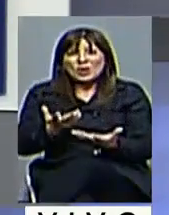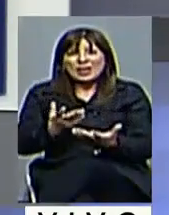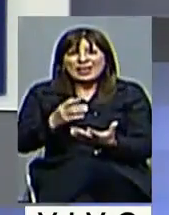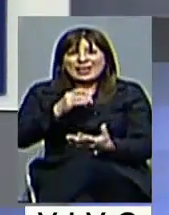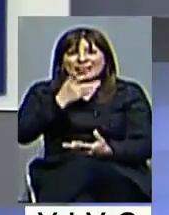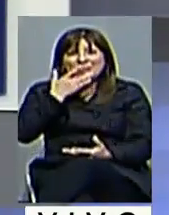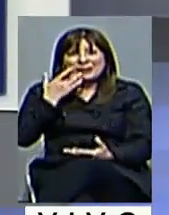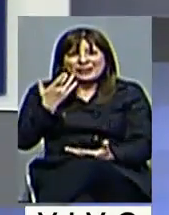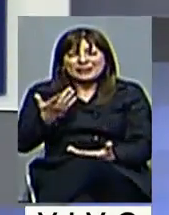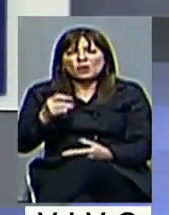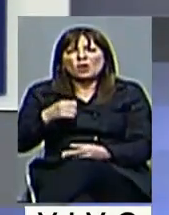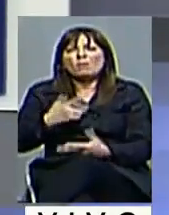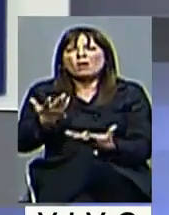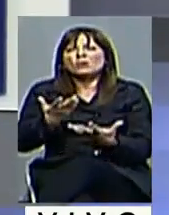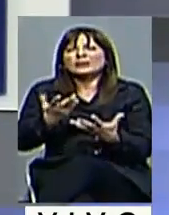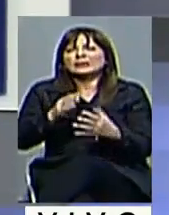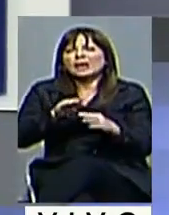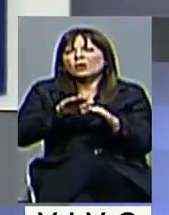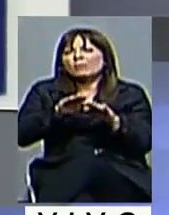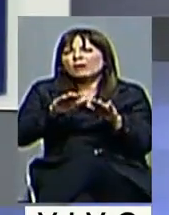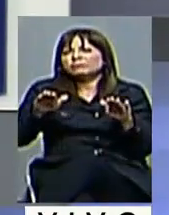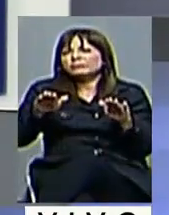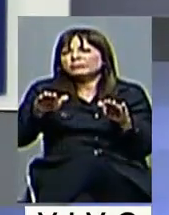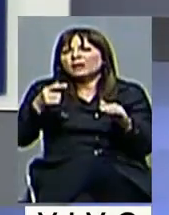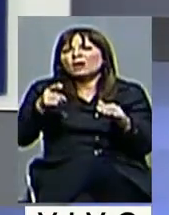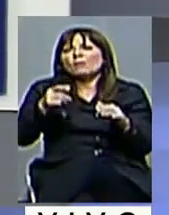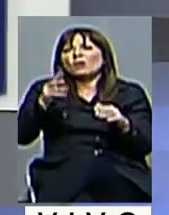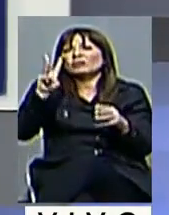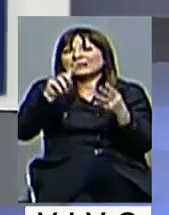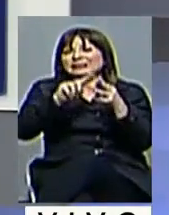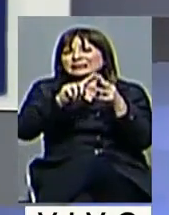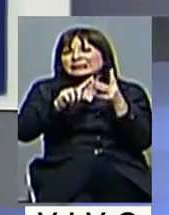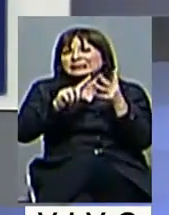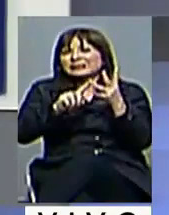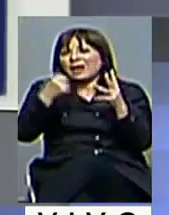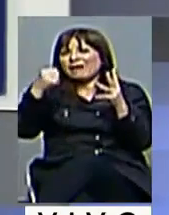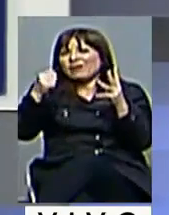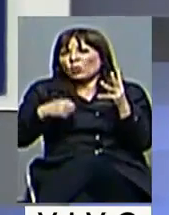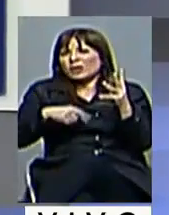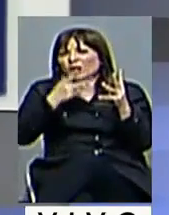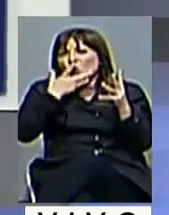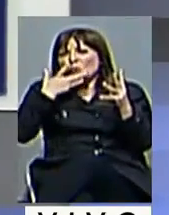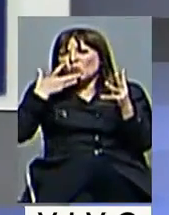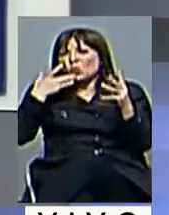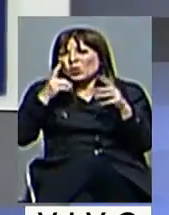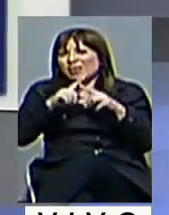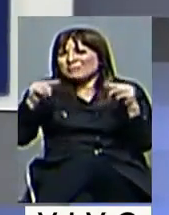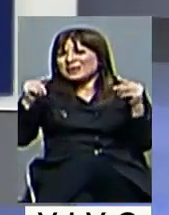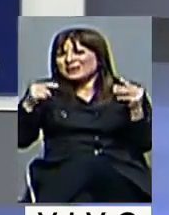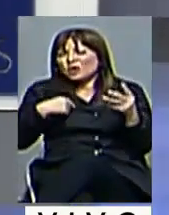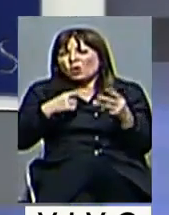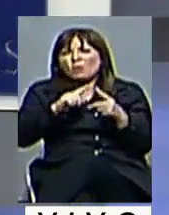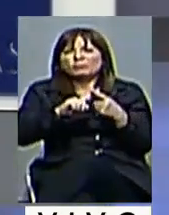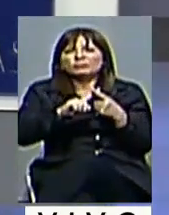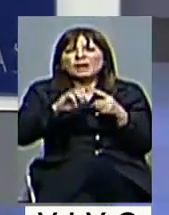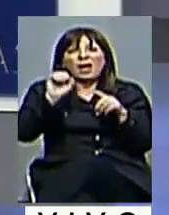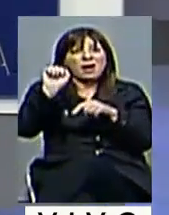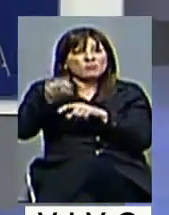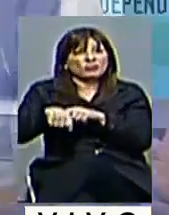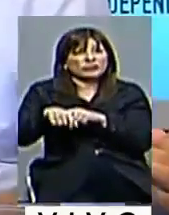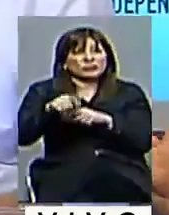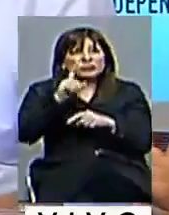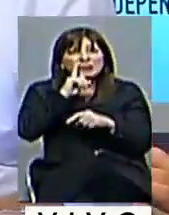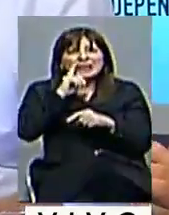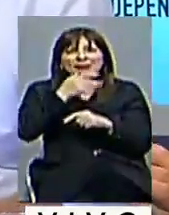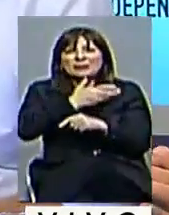tierra, tan plana tampoco. Porque hay tres factores, yo creo, para poder evaluar la luna de miel y sobre los cuales se evalúa. Un poco es la aprobación que tiene